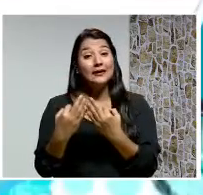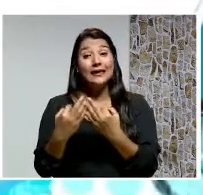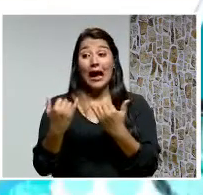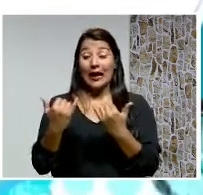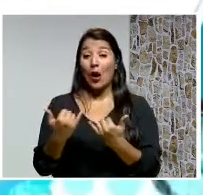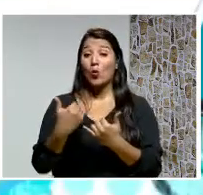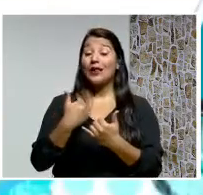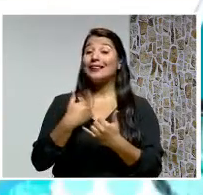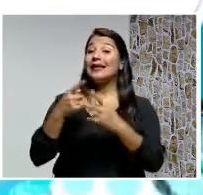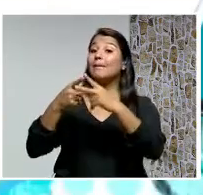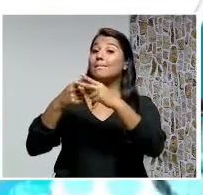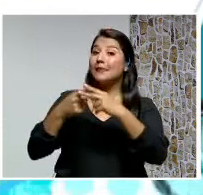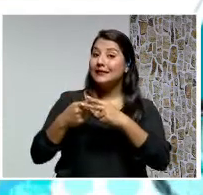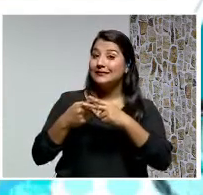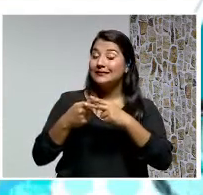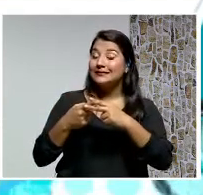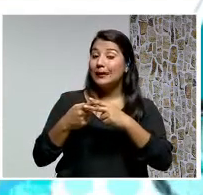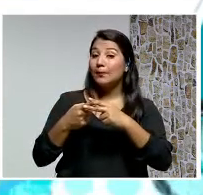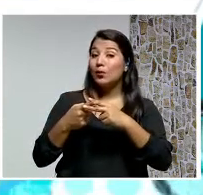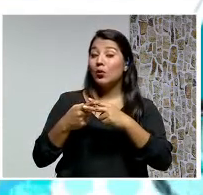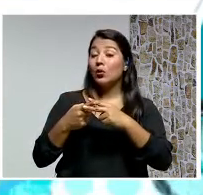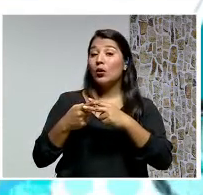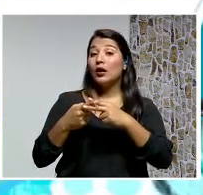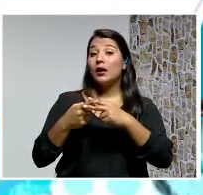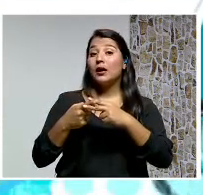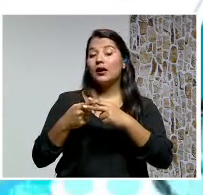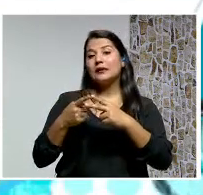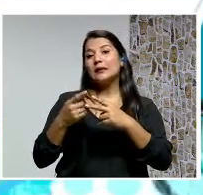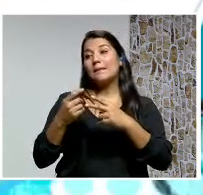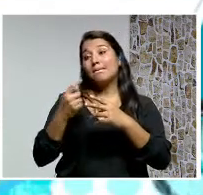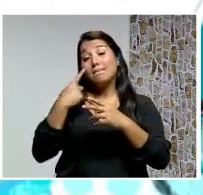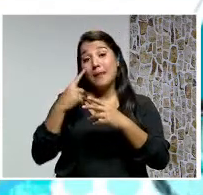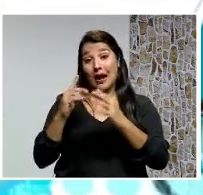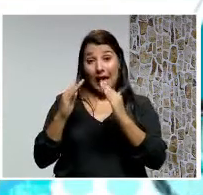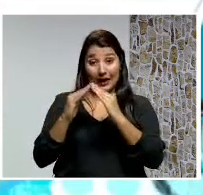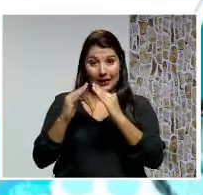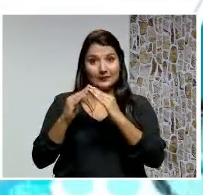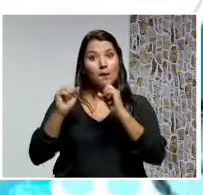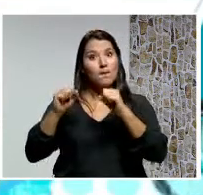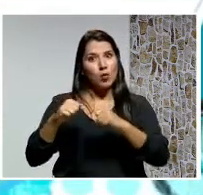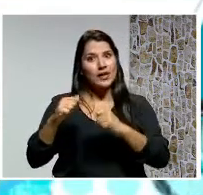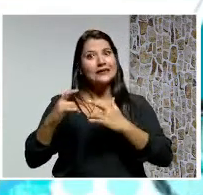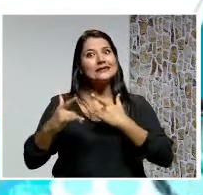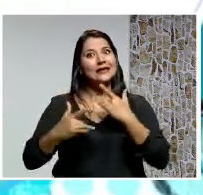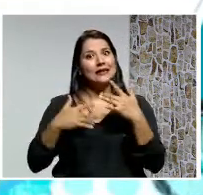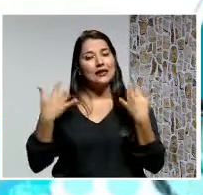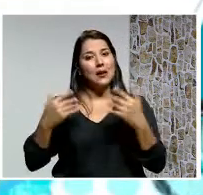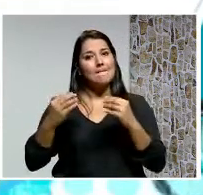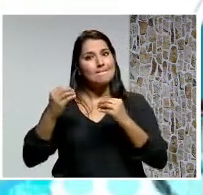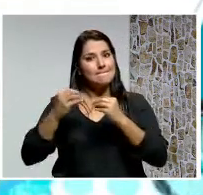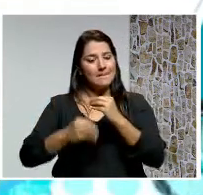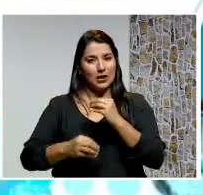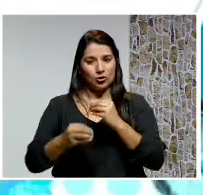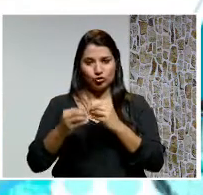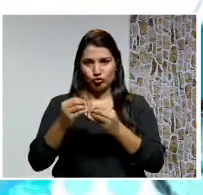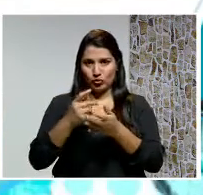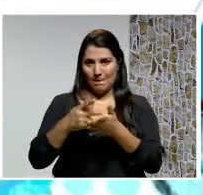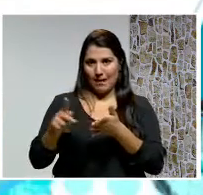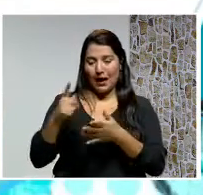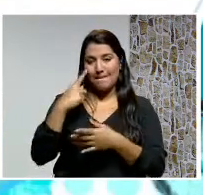actualmente endeudadas y que tienen créditos, principalmente vivienda, podrían ver una baja significativa en sus cuotas. Dependiendo